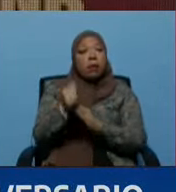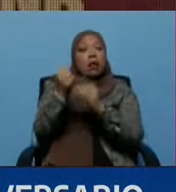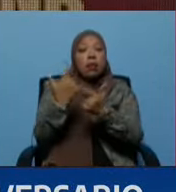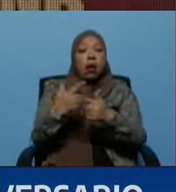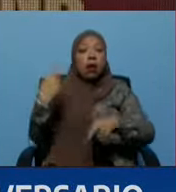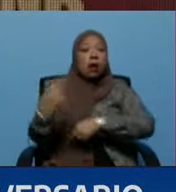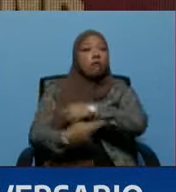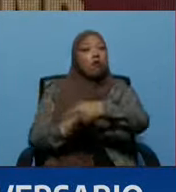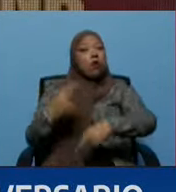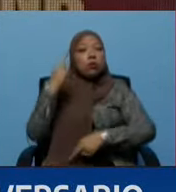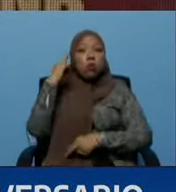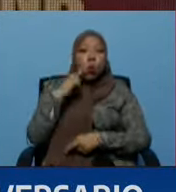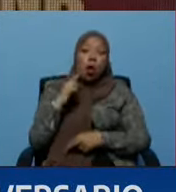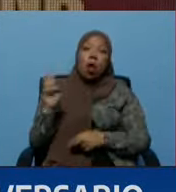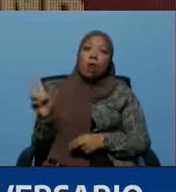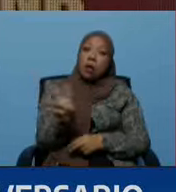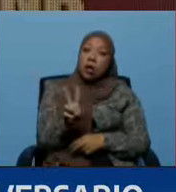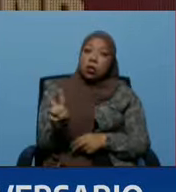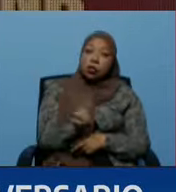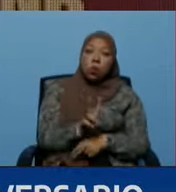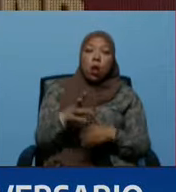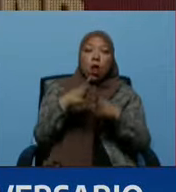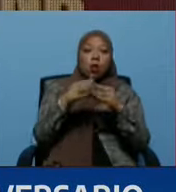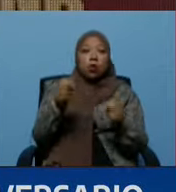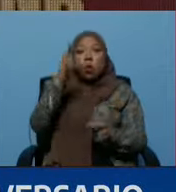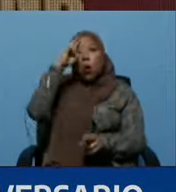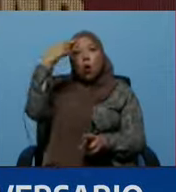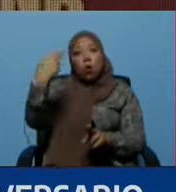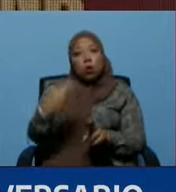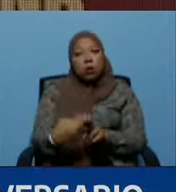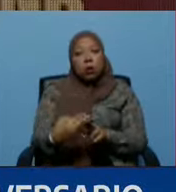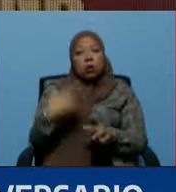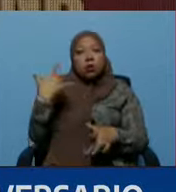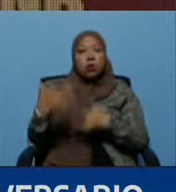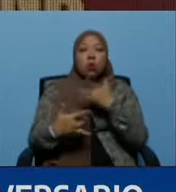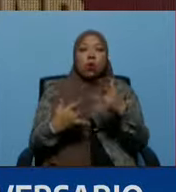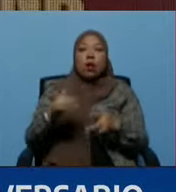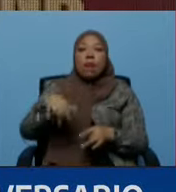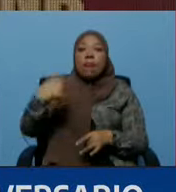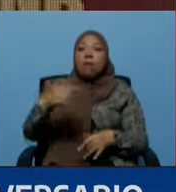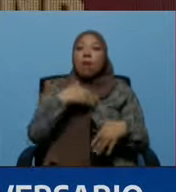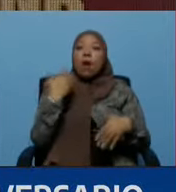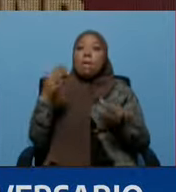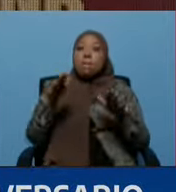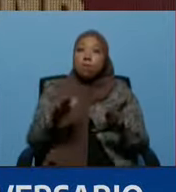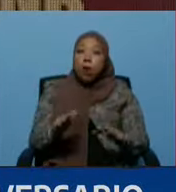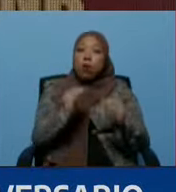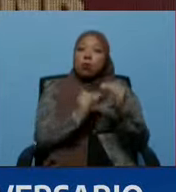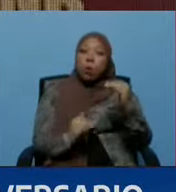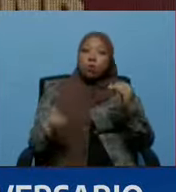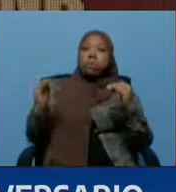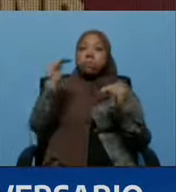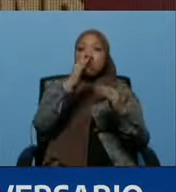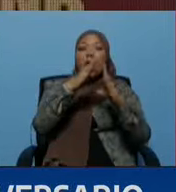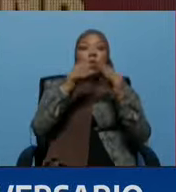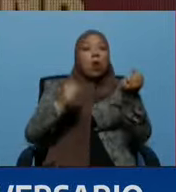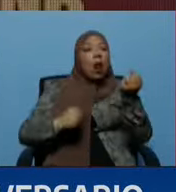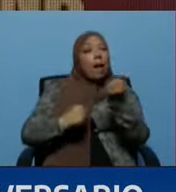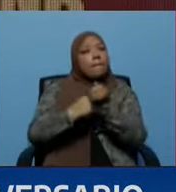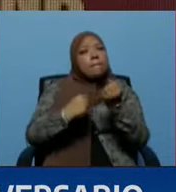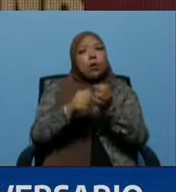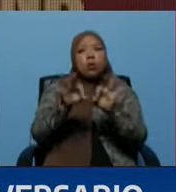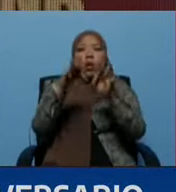la Revolución Bolivariana. Todos los honores, ascenso post-mortem y todo el apoyo a toda su familia